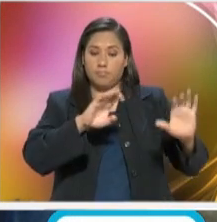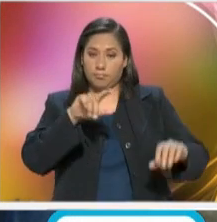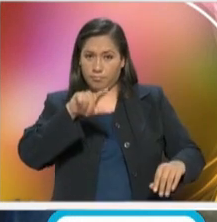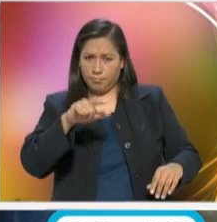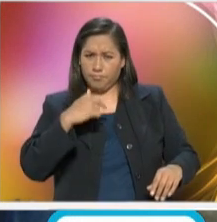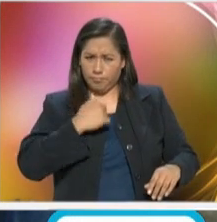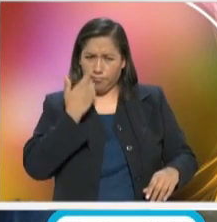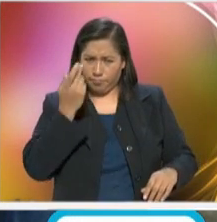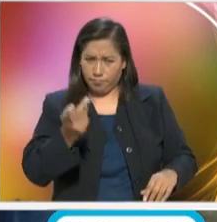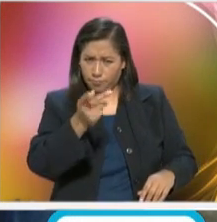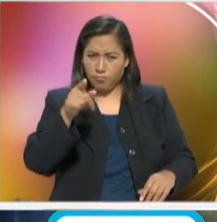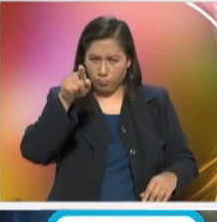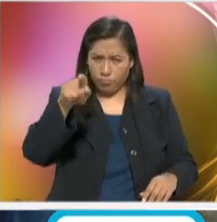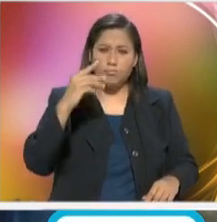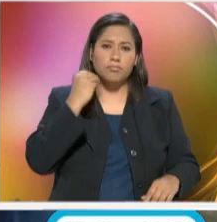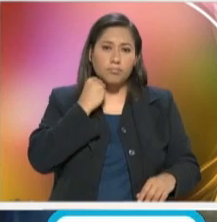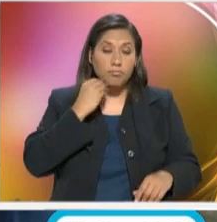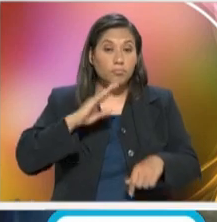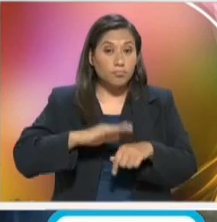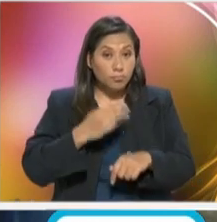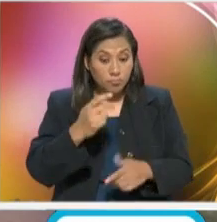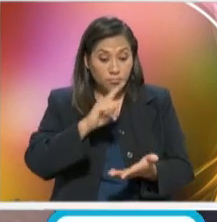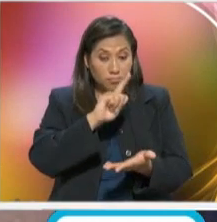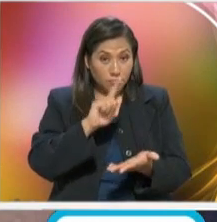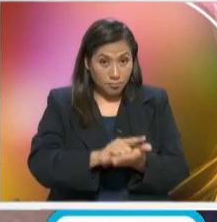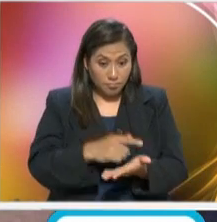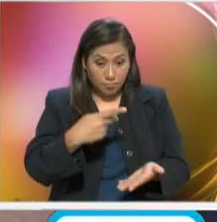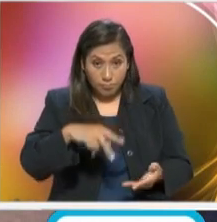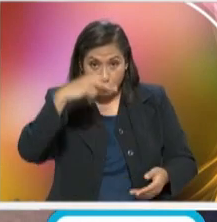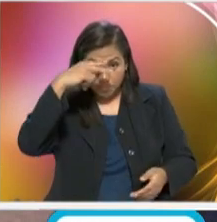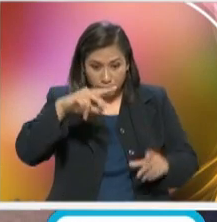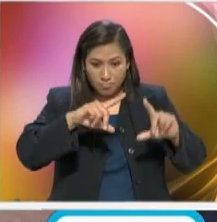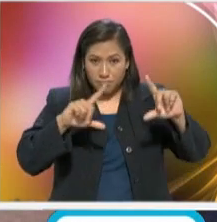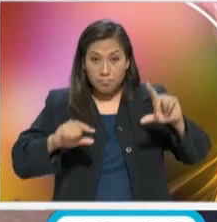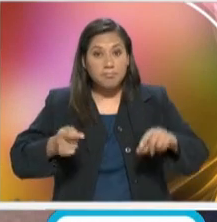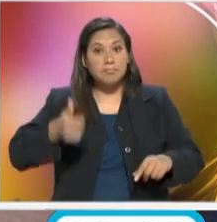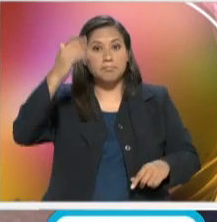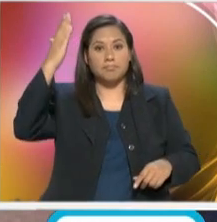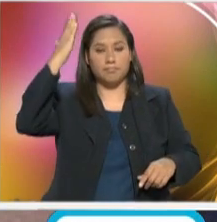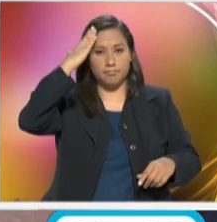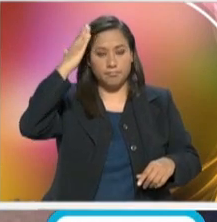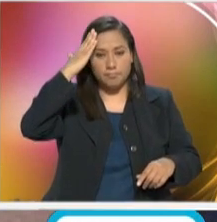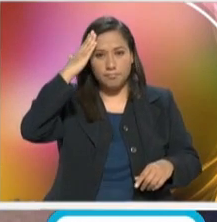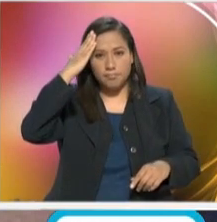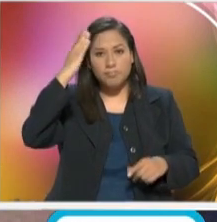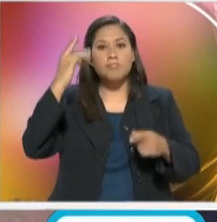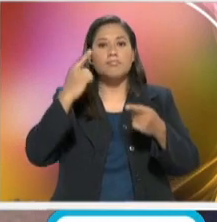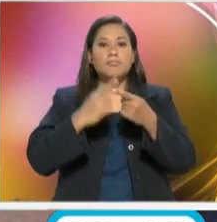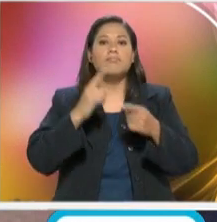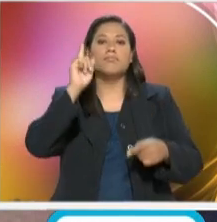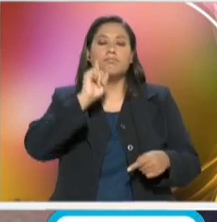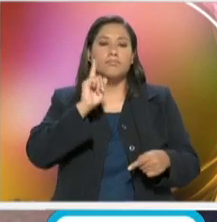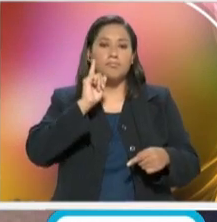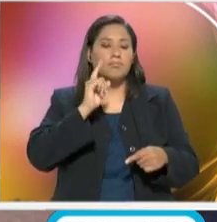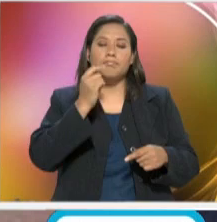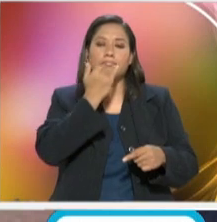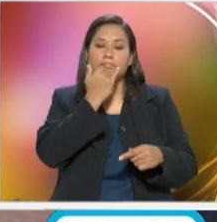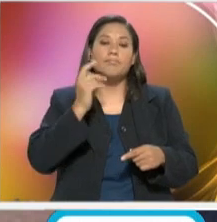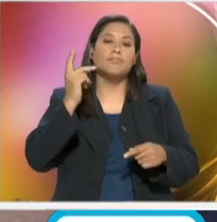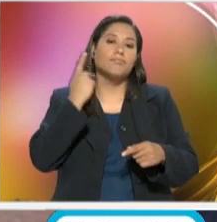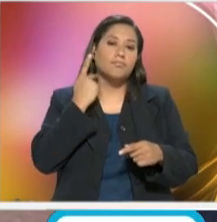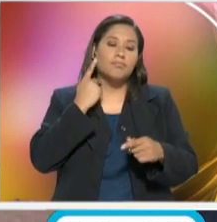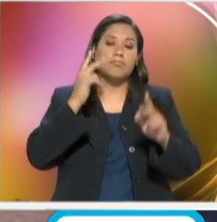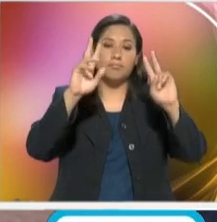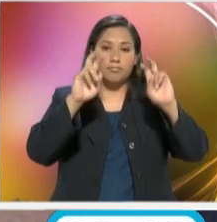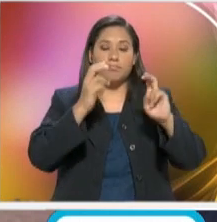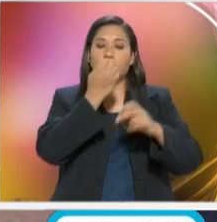preguntar, usted que es abogado, ¿es por eso que la Constitución de México fue pionera por una política educativa sin precedentes en ningún